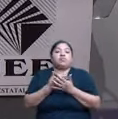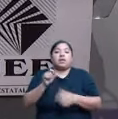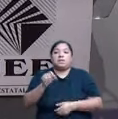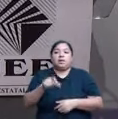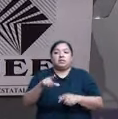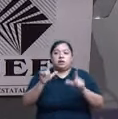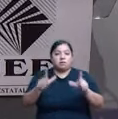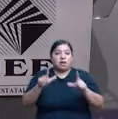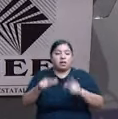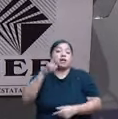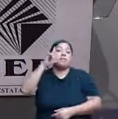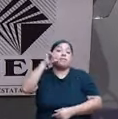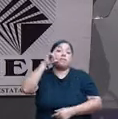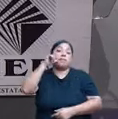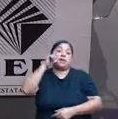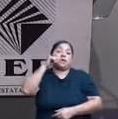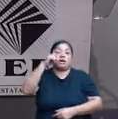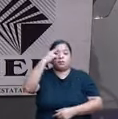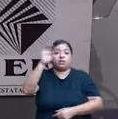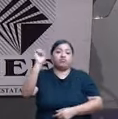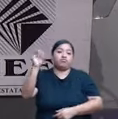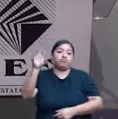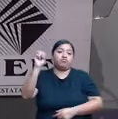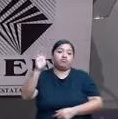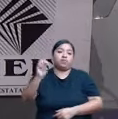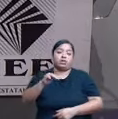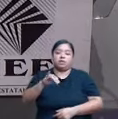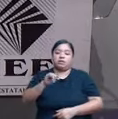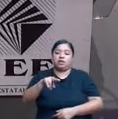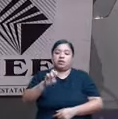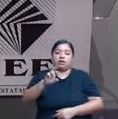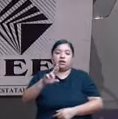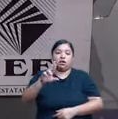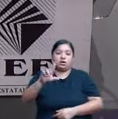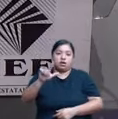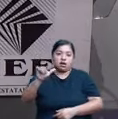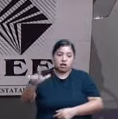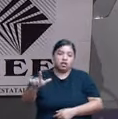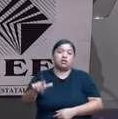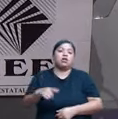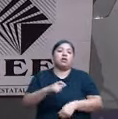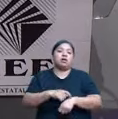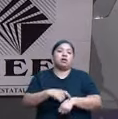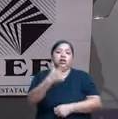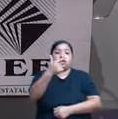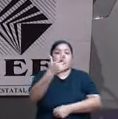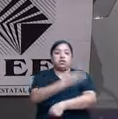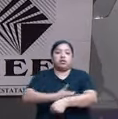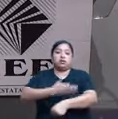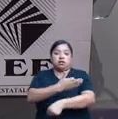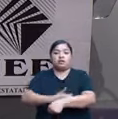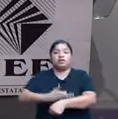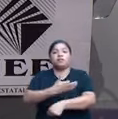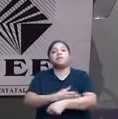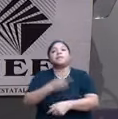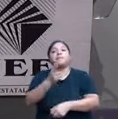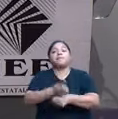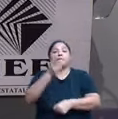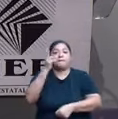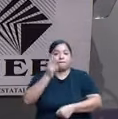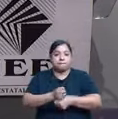mismo espacio el día de mañana para la transmisión del debate por Mineral de la Reforma en punto de las 19 horas. Les invitamos